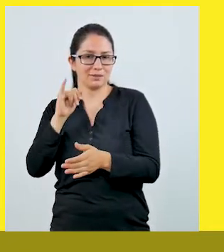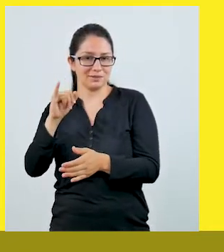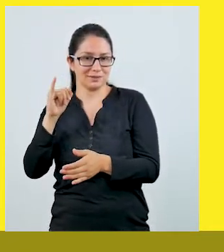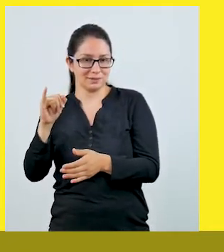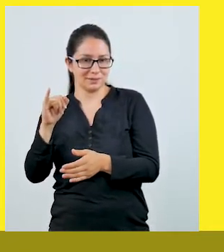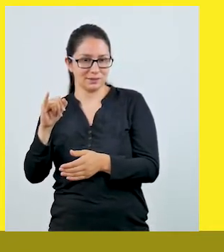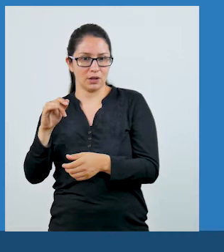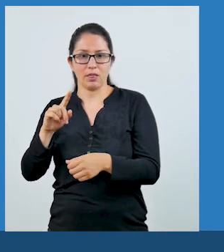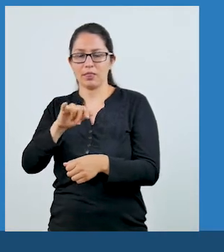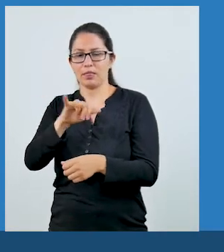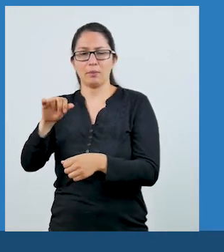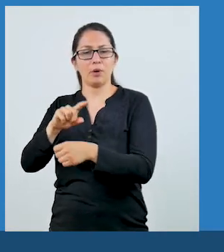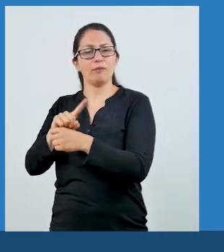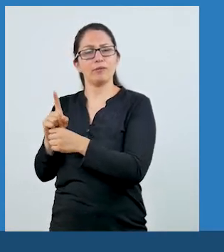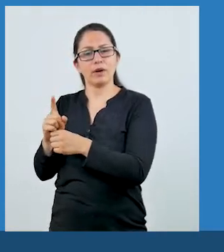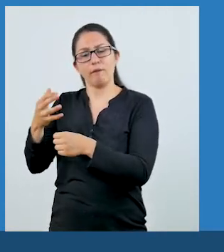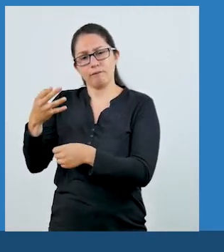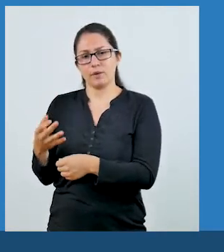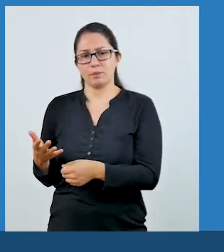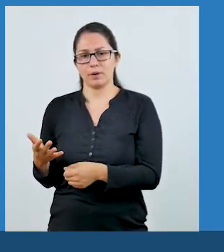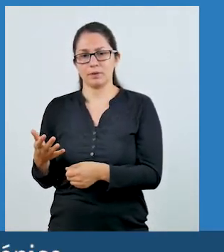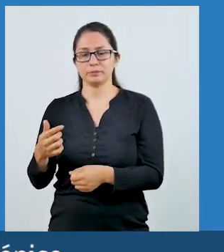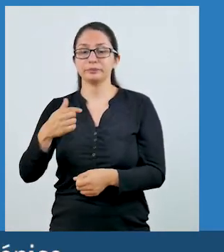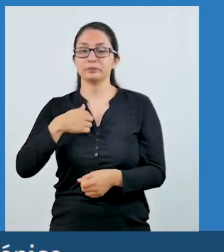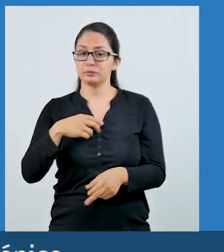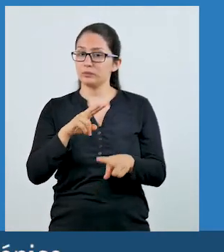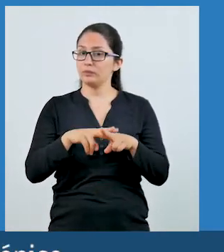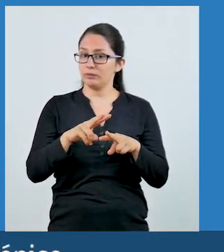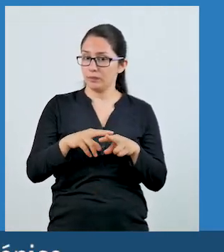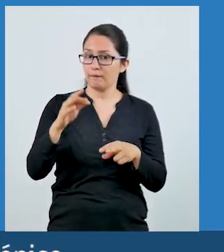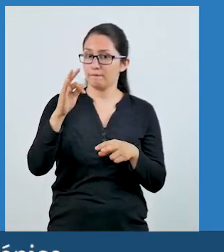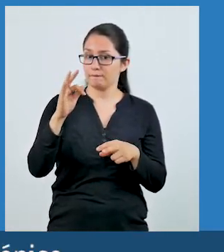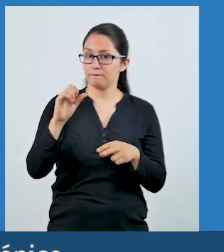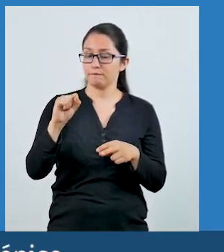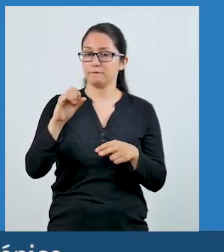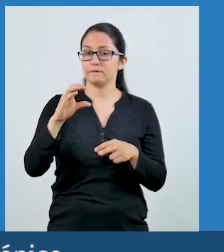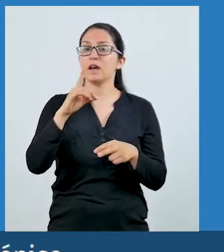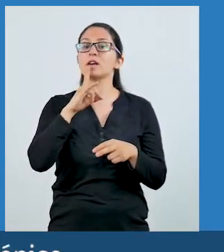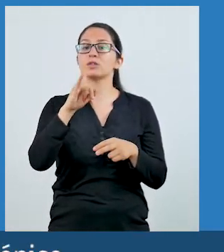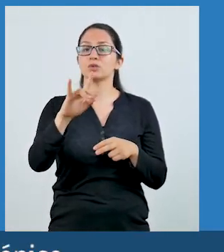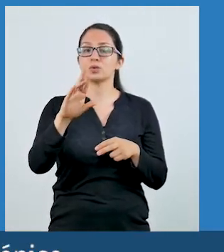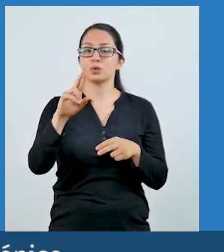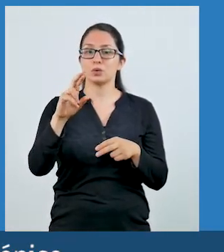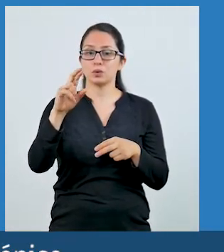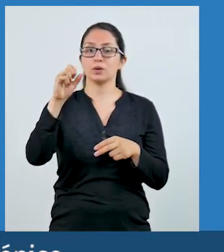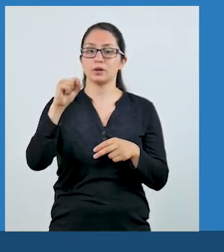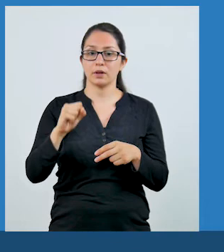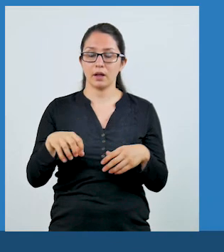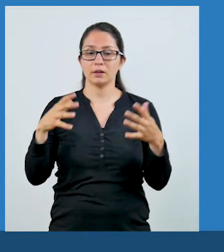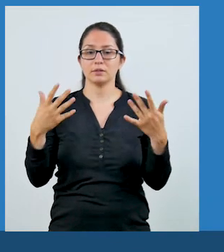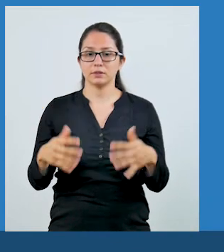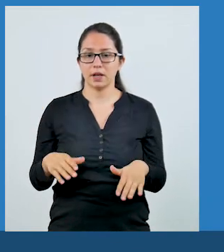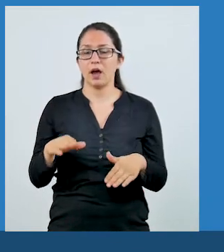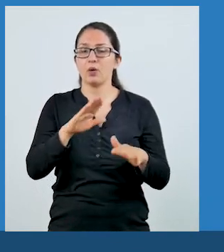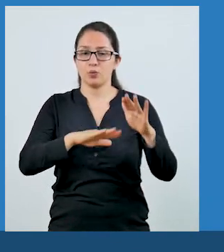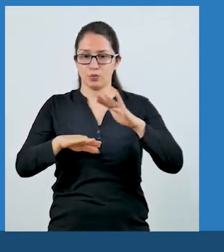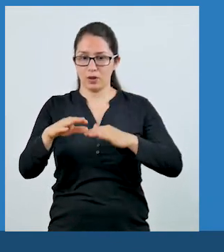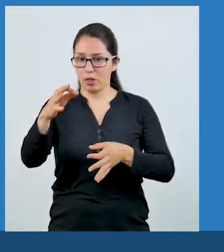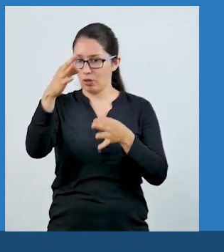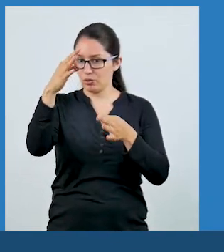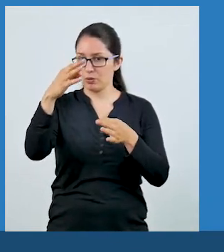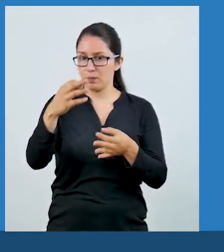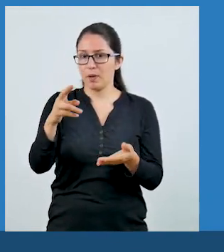formalizarse? El emisor de la factura de compra se resguarda mediante la emisión del documento tributario electrónico. La obligación